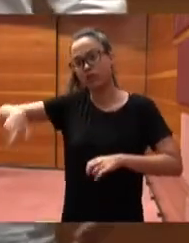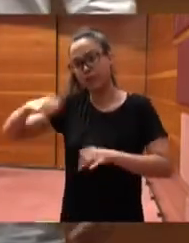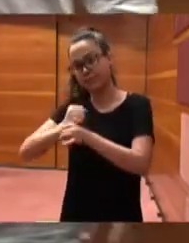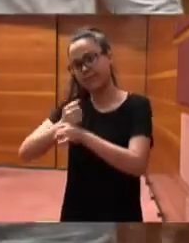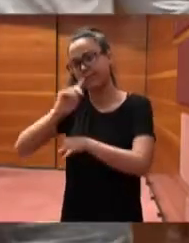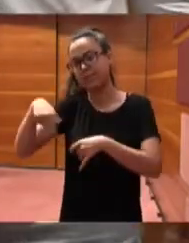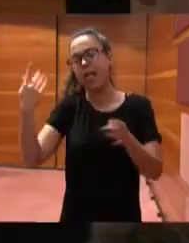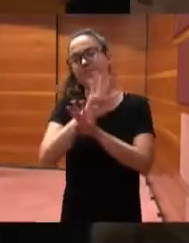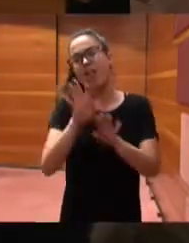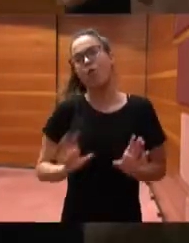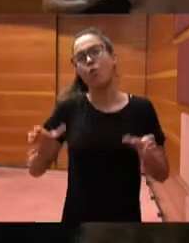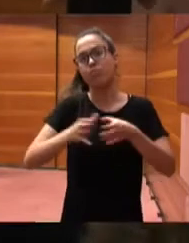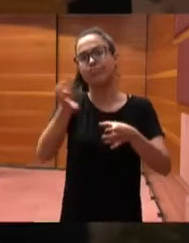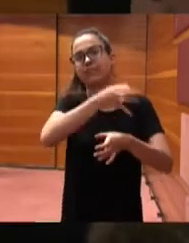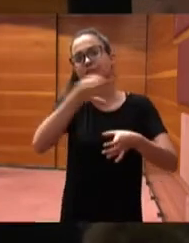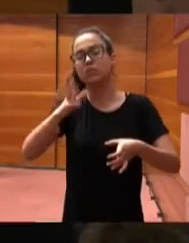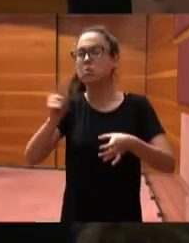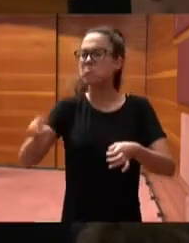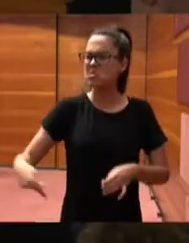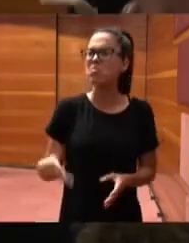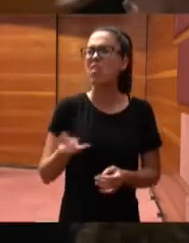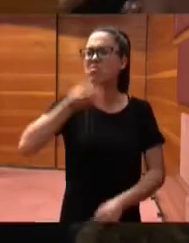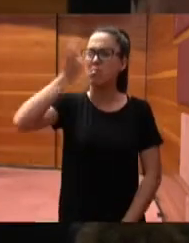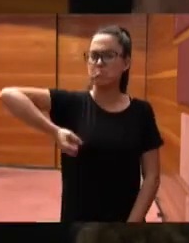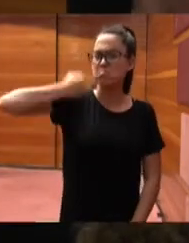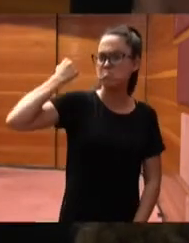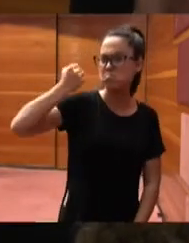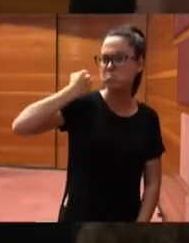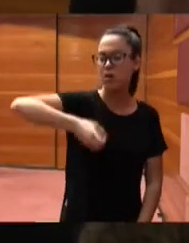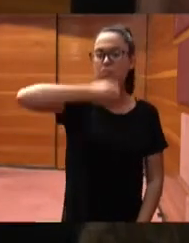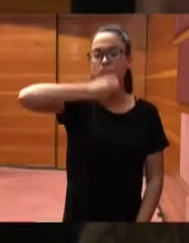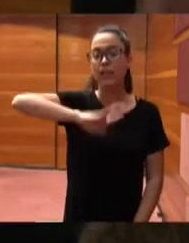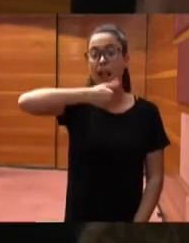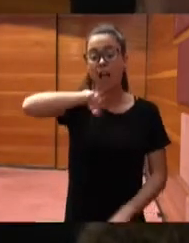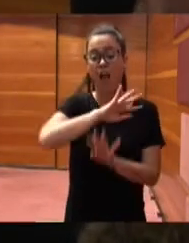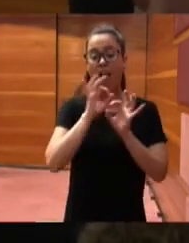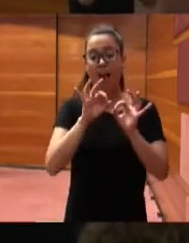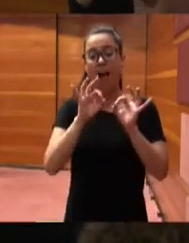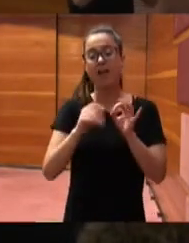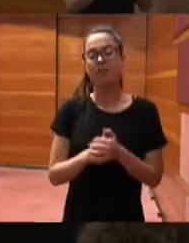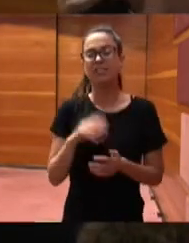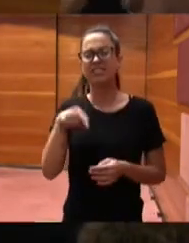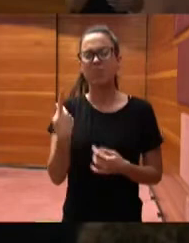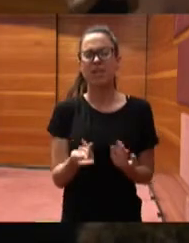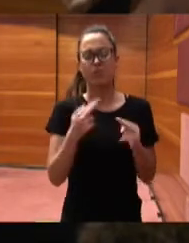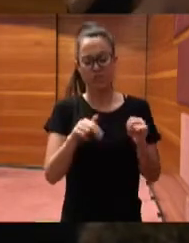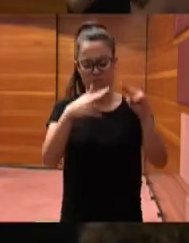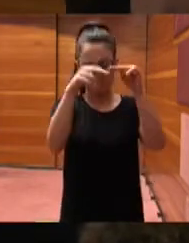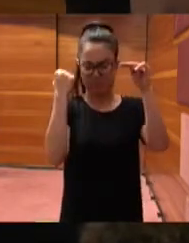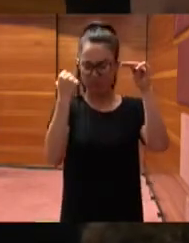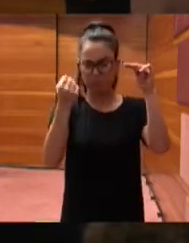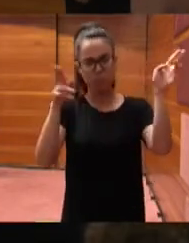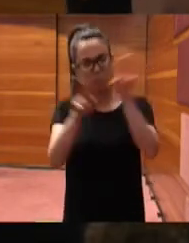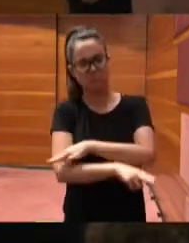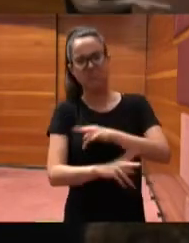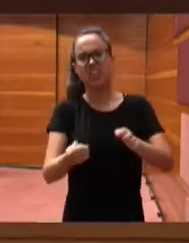perfecto. Pero la idea me parece potente. La idea de mira, es que así elimino los lobbies de poder,